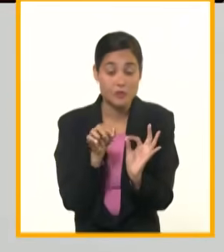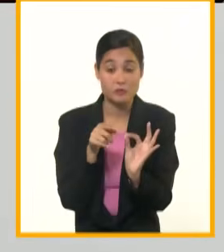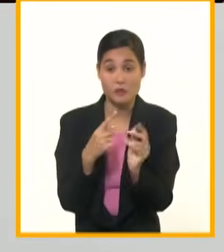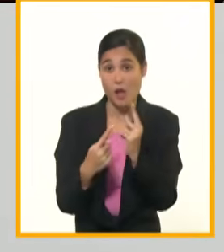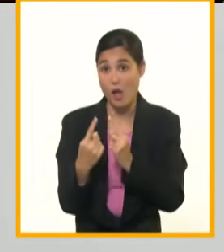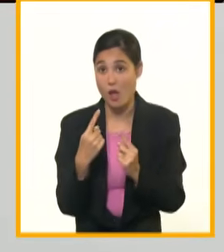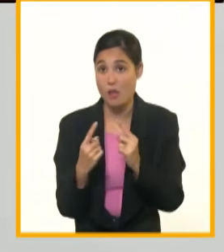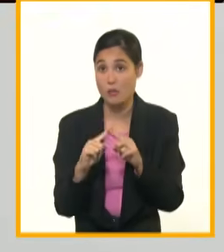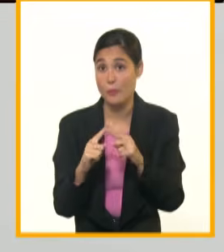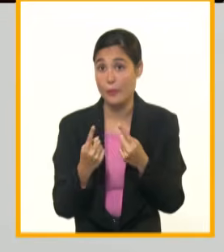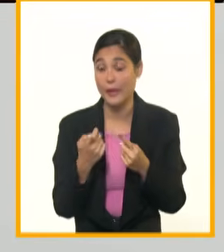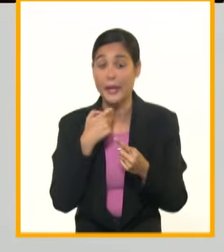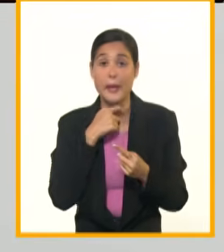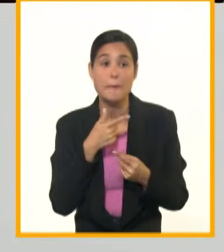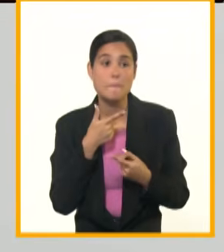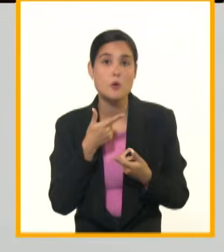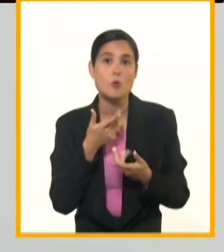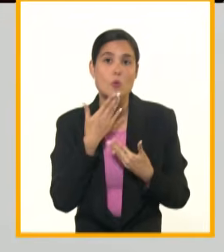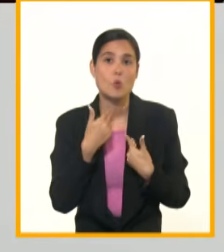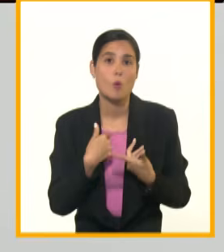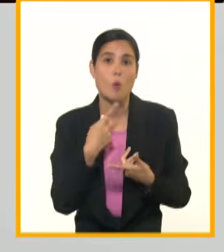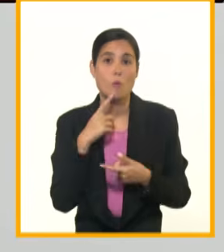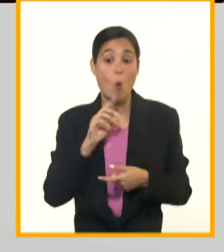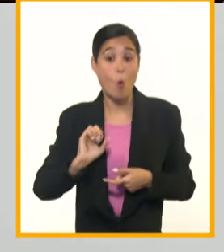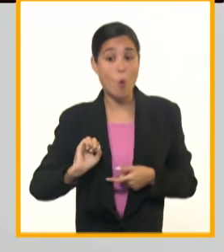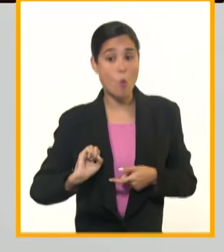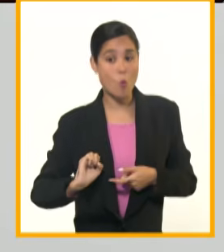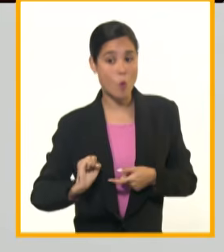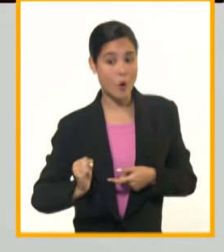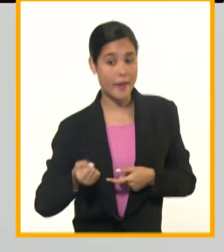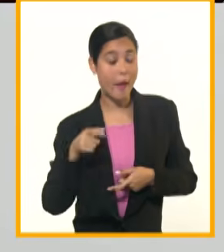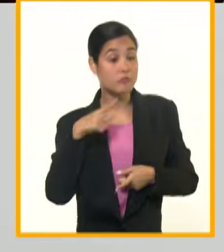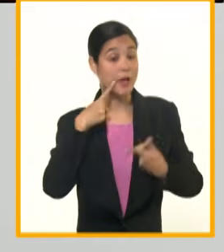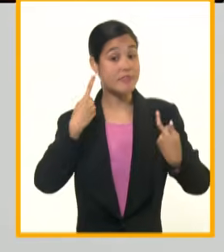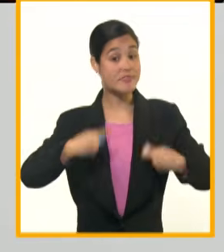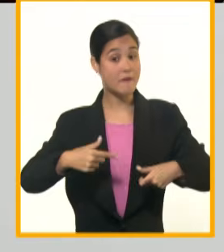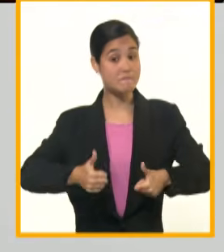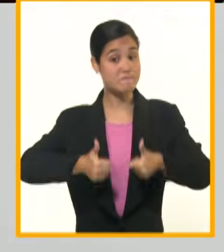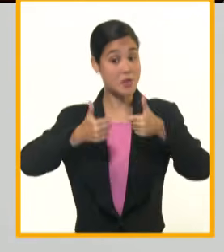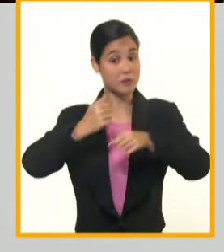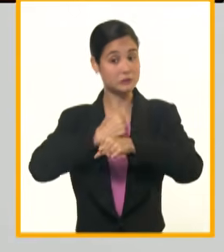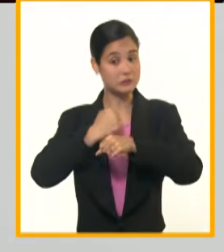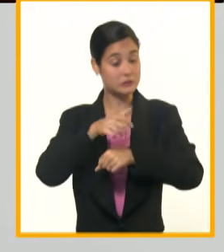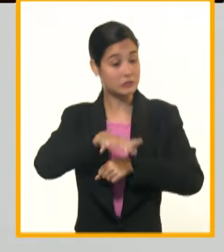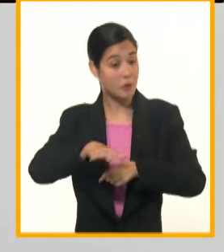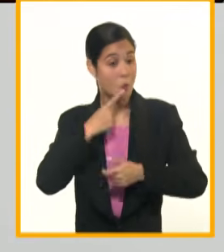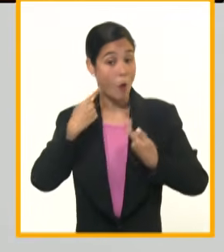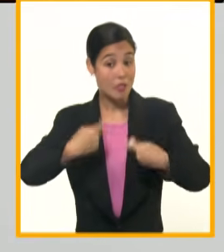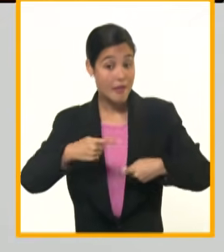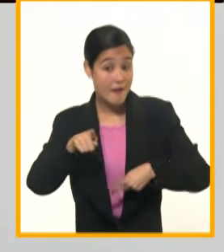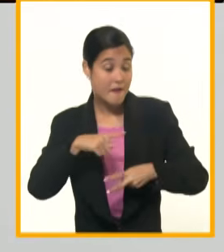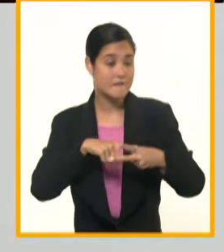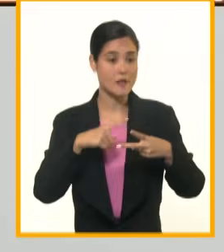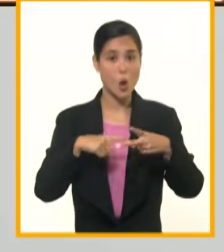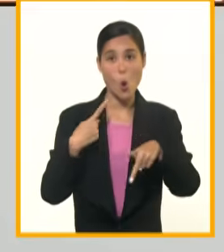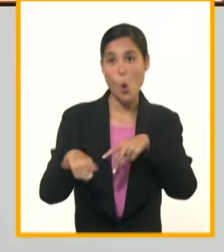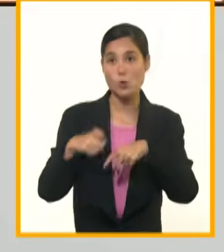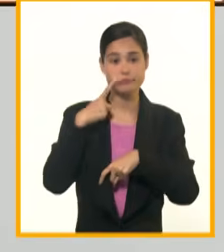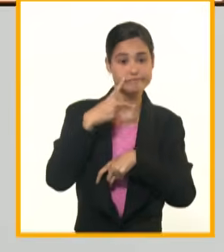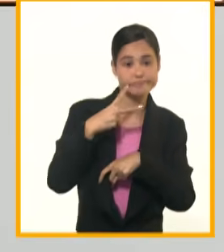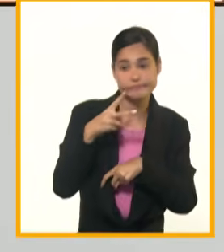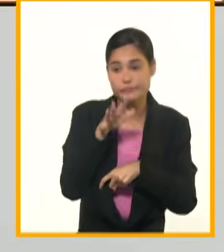adecuada de los tributos, de la exigencia. Eso es muy importante, que los municipios jueguen un papel activo en el tema de los tributos, ¿no? Pues es su principal fuente de